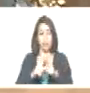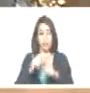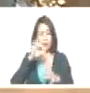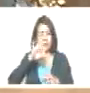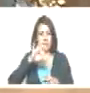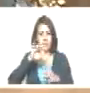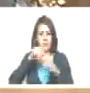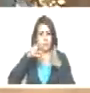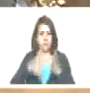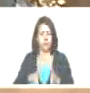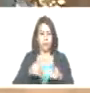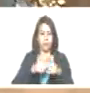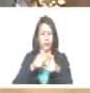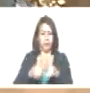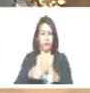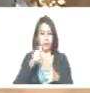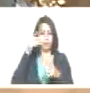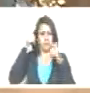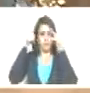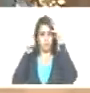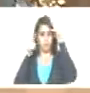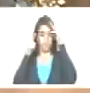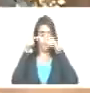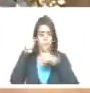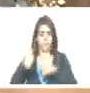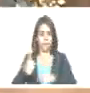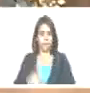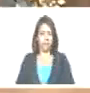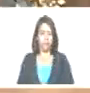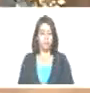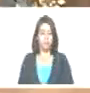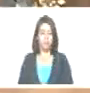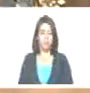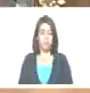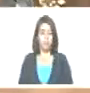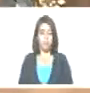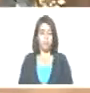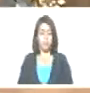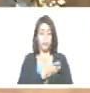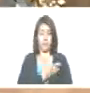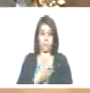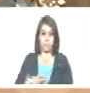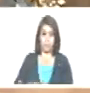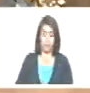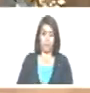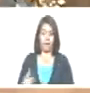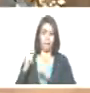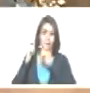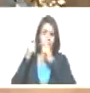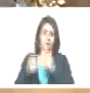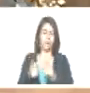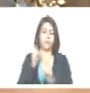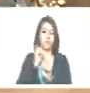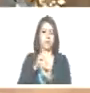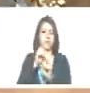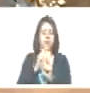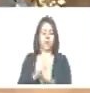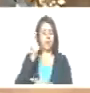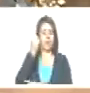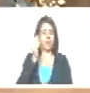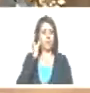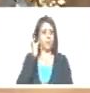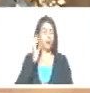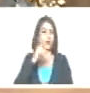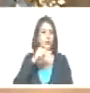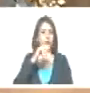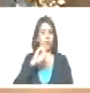comandante eterno Hugo Rafael Chávez Frías. El presidente confirió el derecho de palabra a las diputadas Noelí